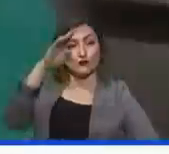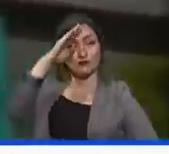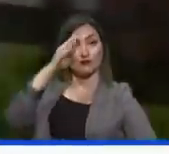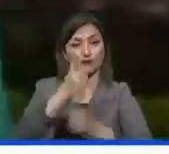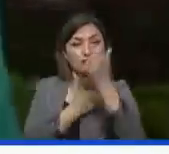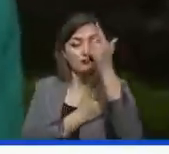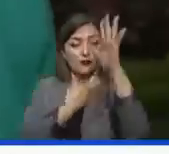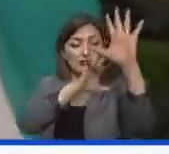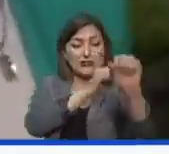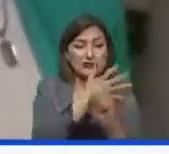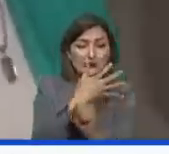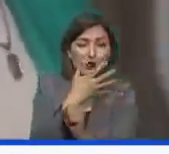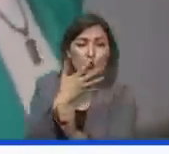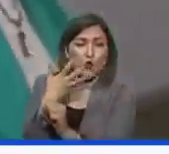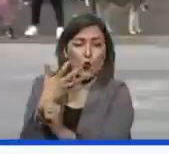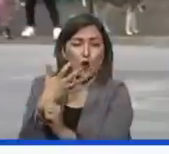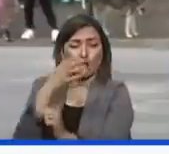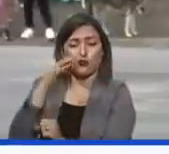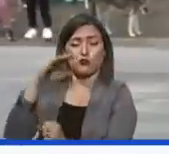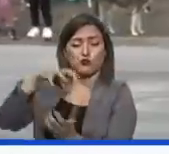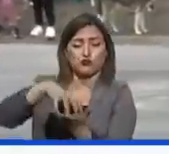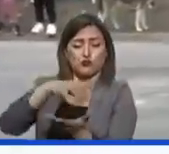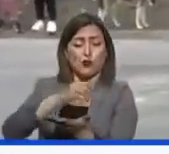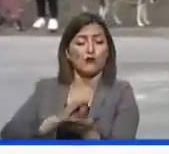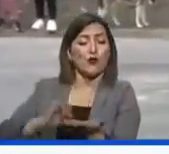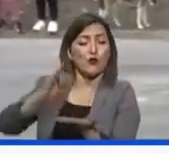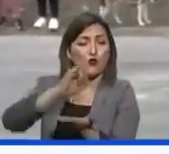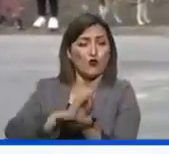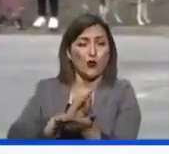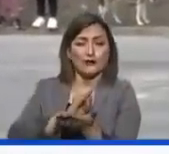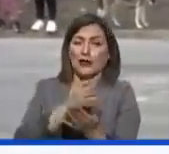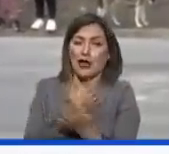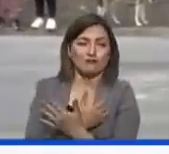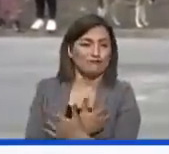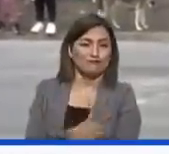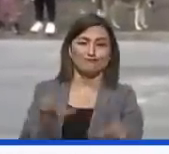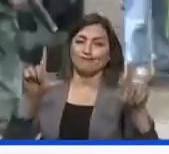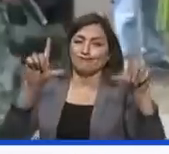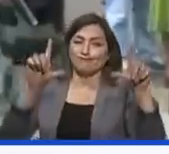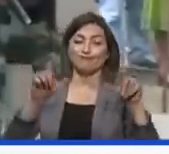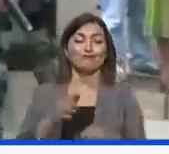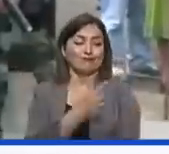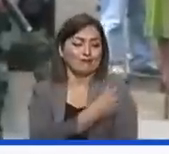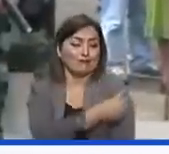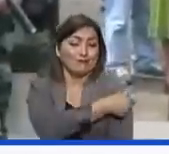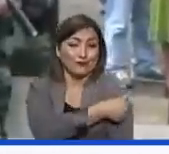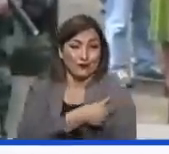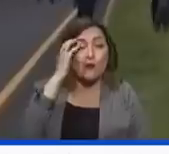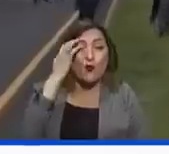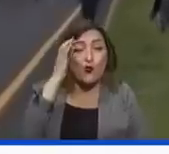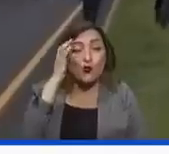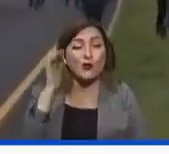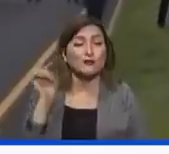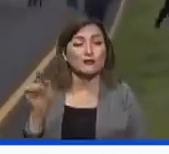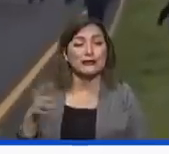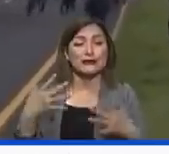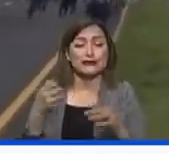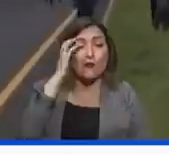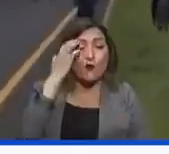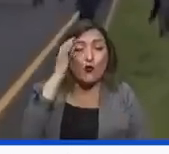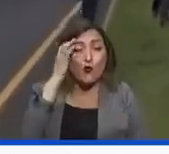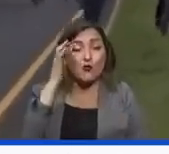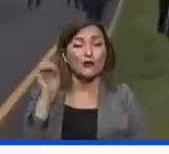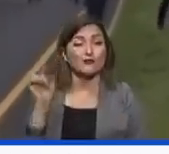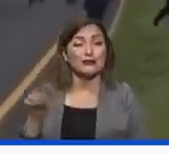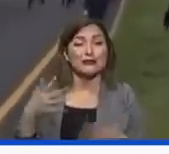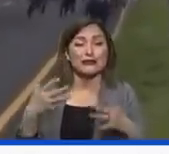de ayer y dijo que del total de los detenidos 9 ya han sido liberados y otros esperan los procesos judiciales también